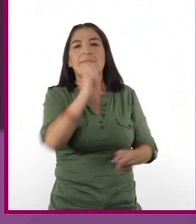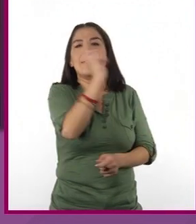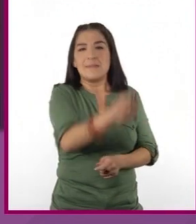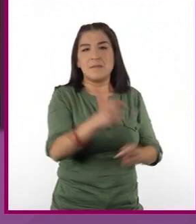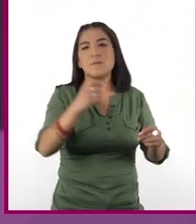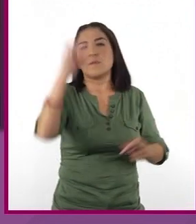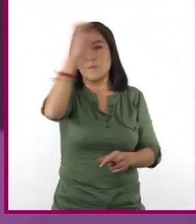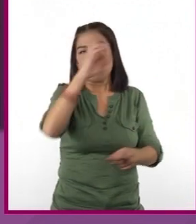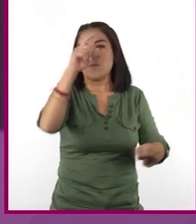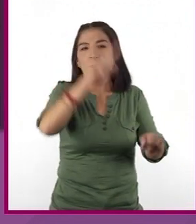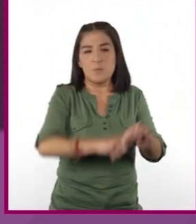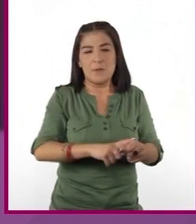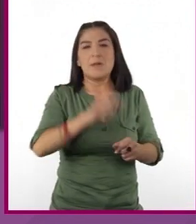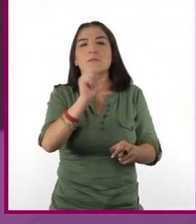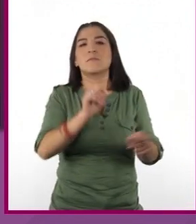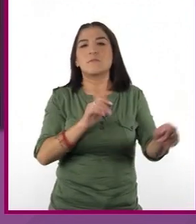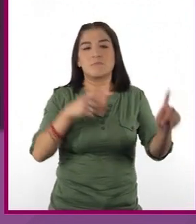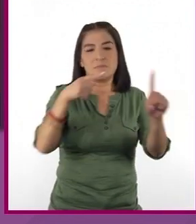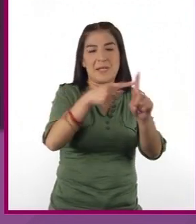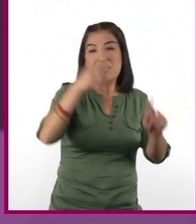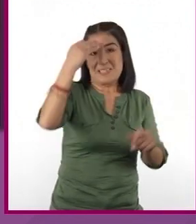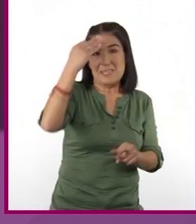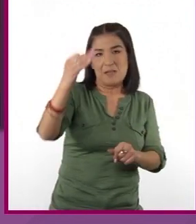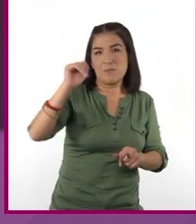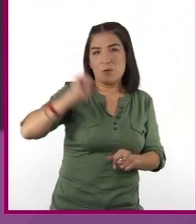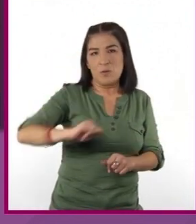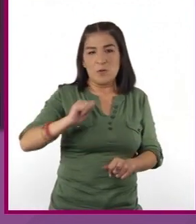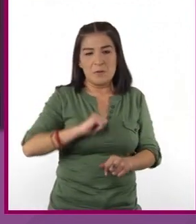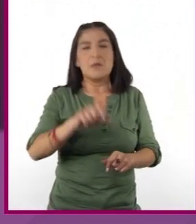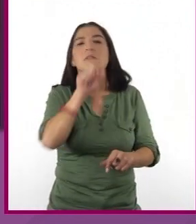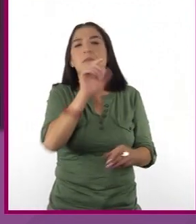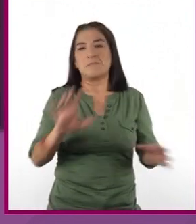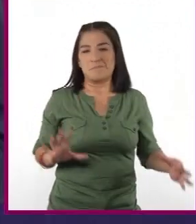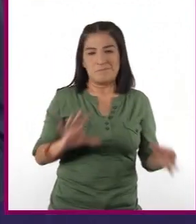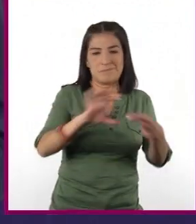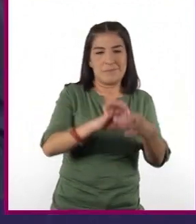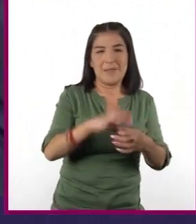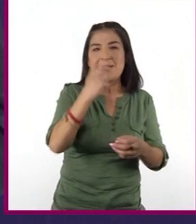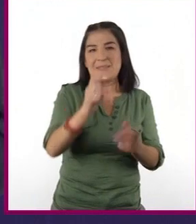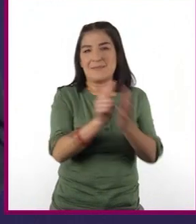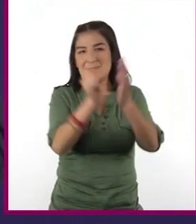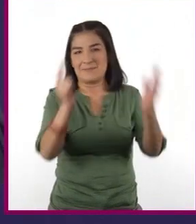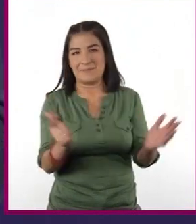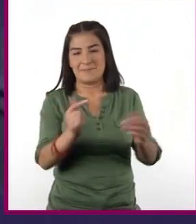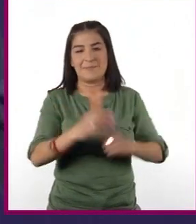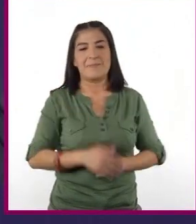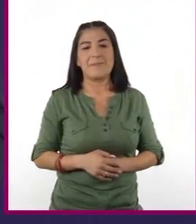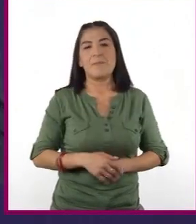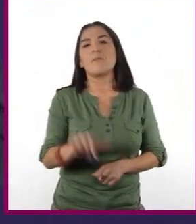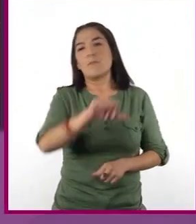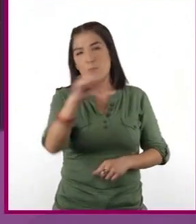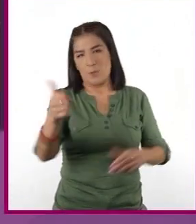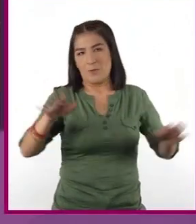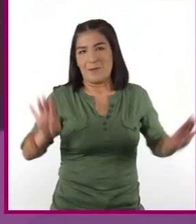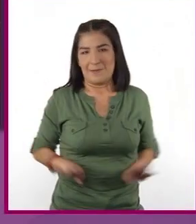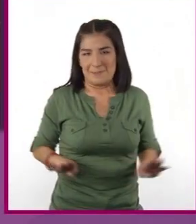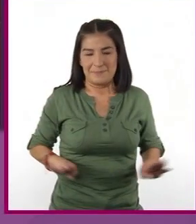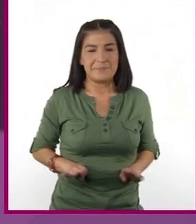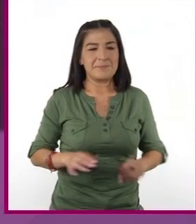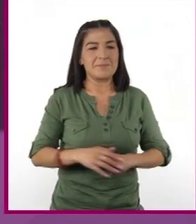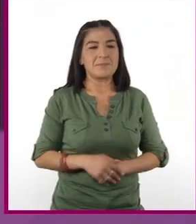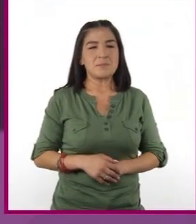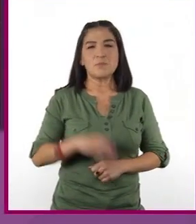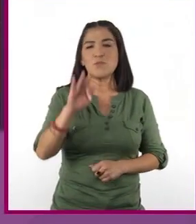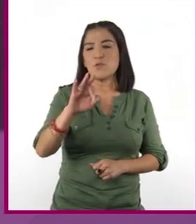manifestaciones culturales de determinada época y complemente la antología. Siguiente característica: